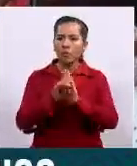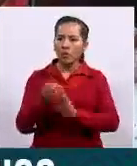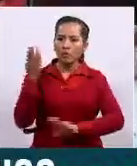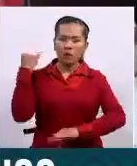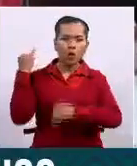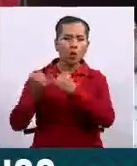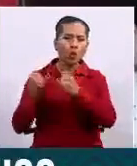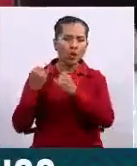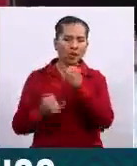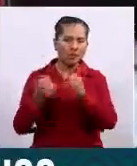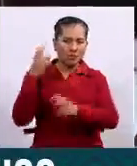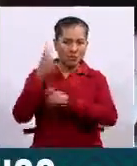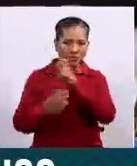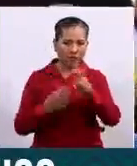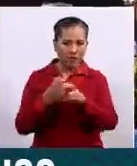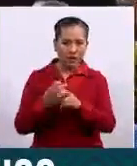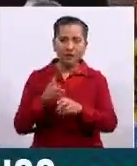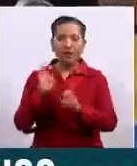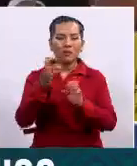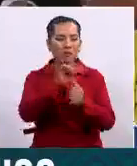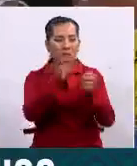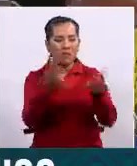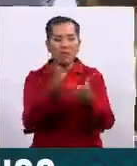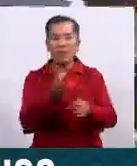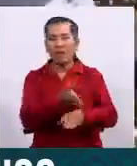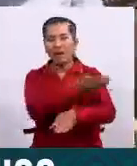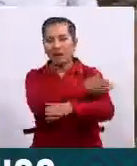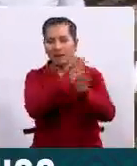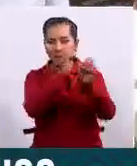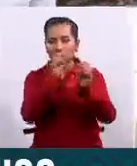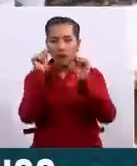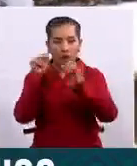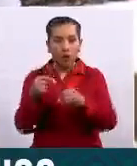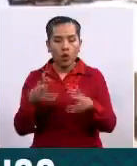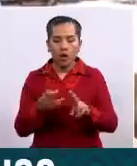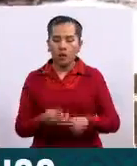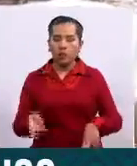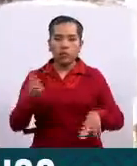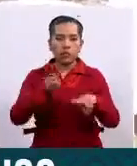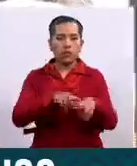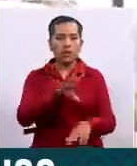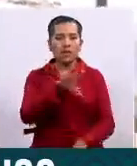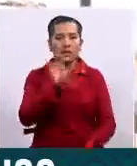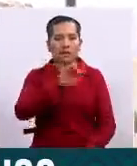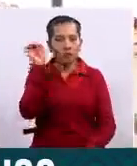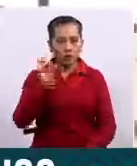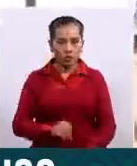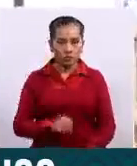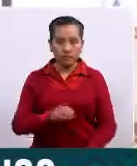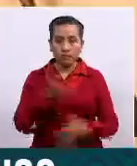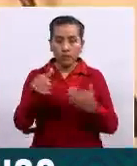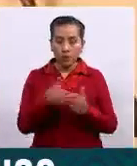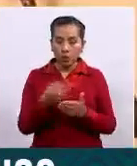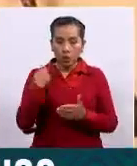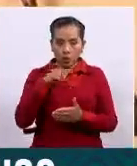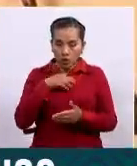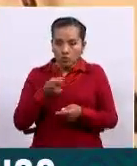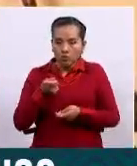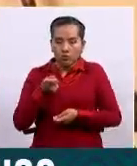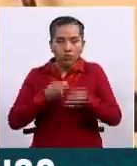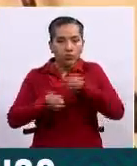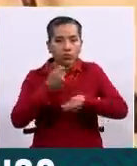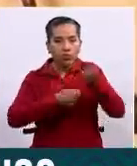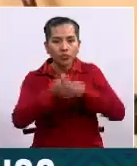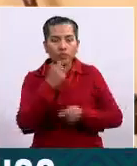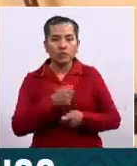gestiones antes de la pandemia incluso, ha aumentado un 500%. Esto en dinero de nosotros